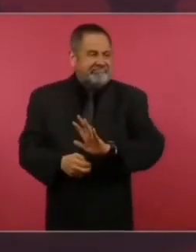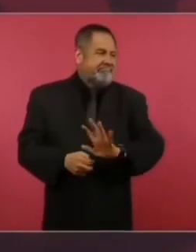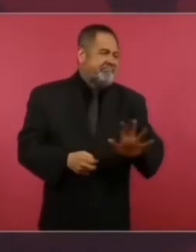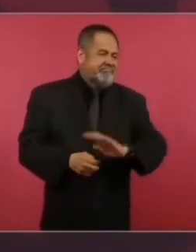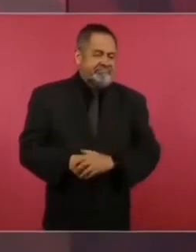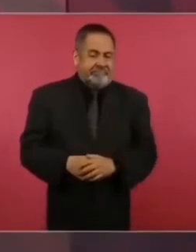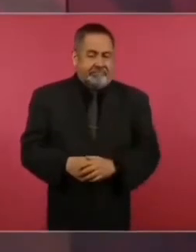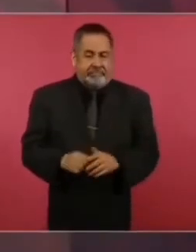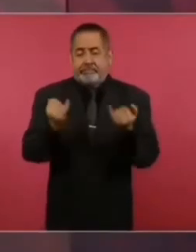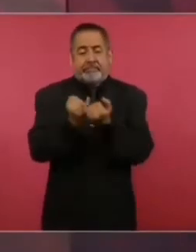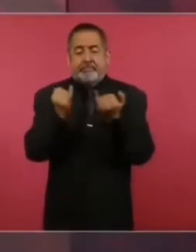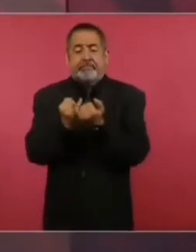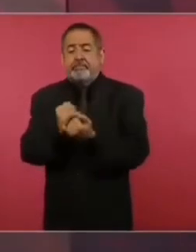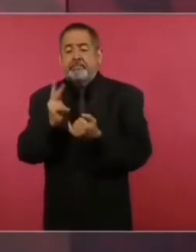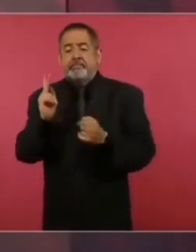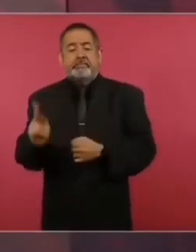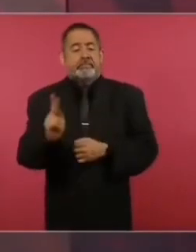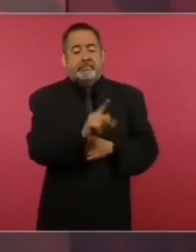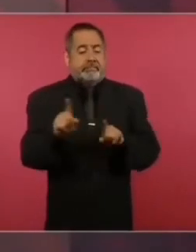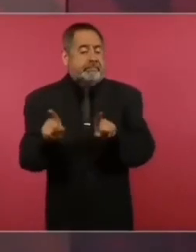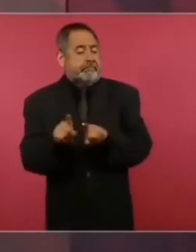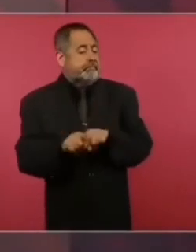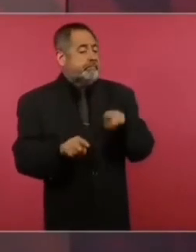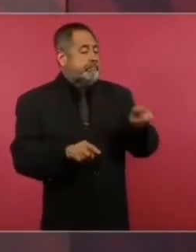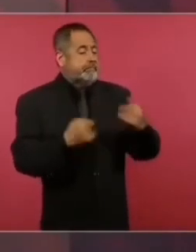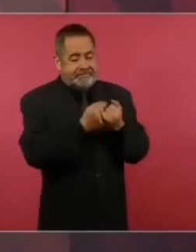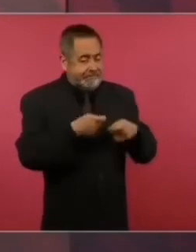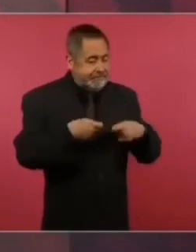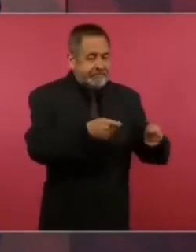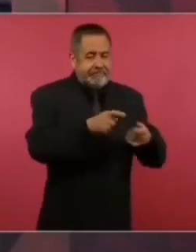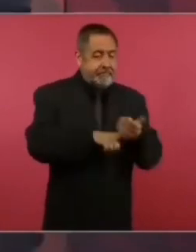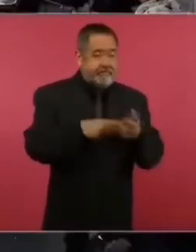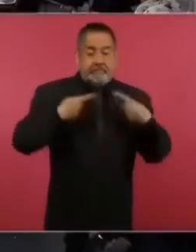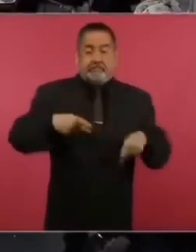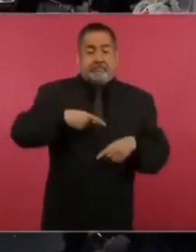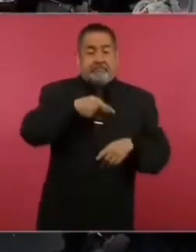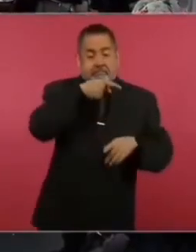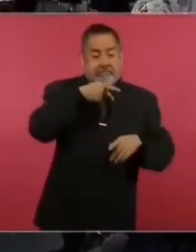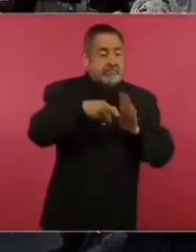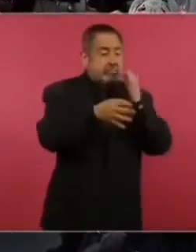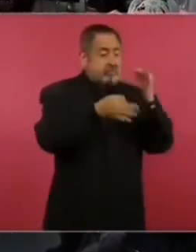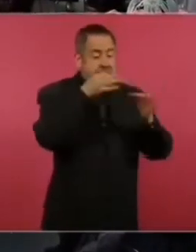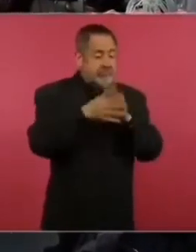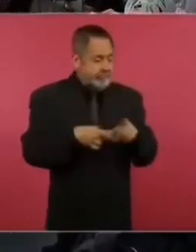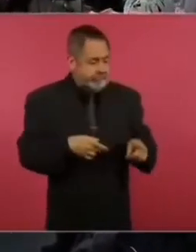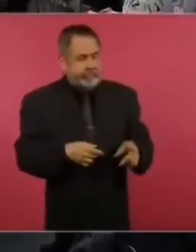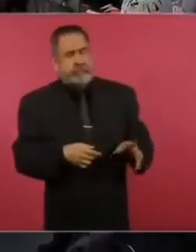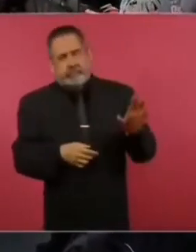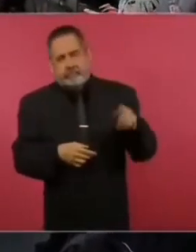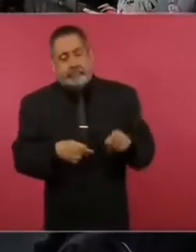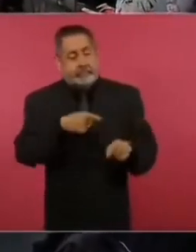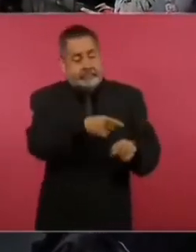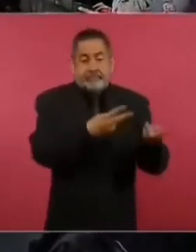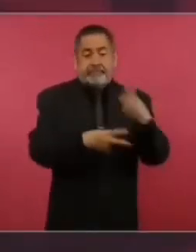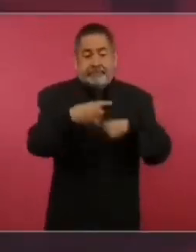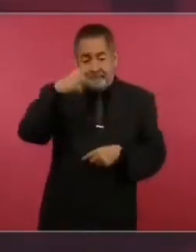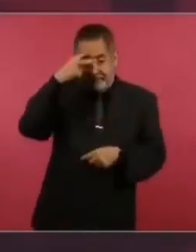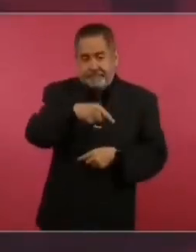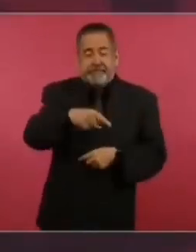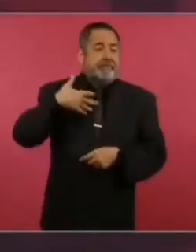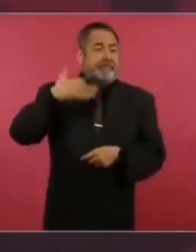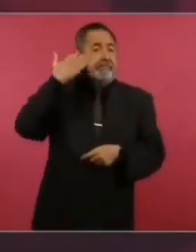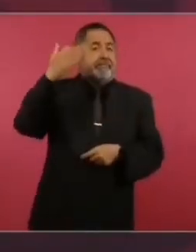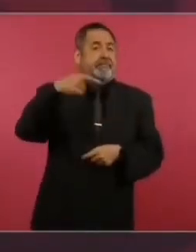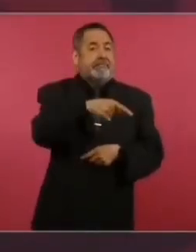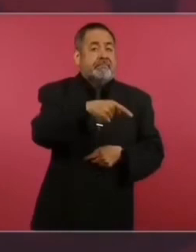Entonces, es lo mismo de estos periodistas. Ese periodista que estuvo en México en la